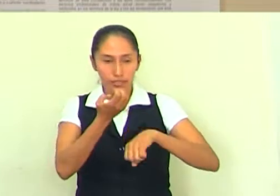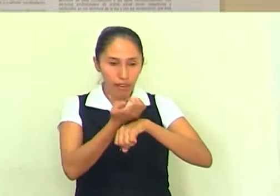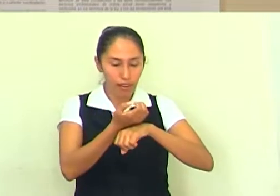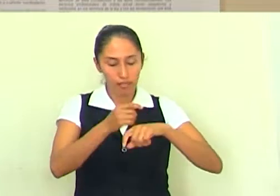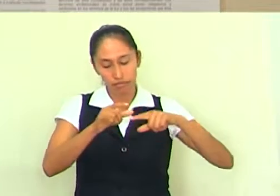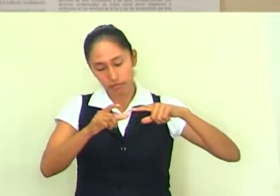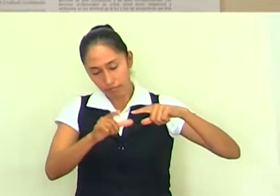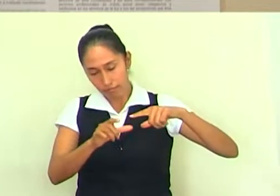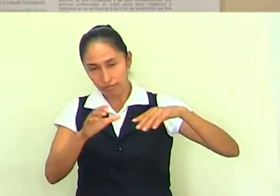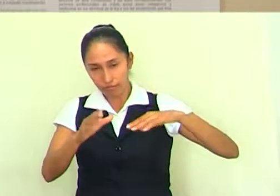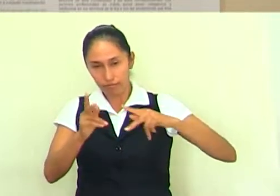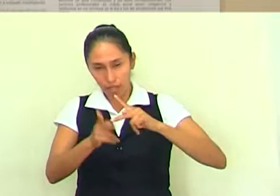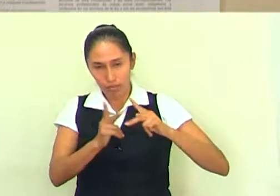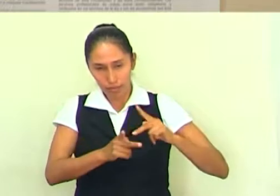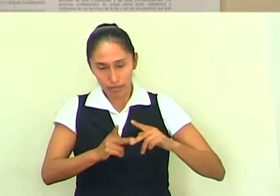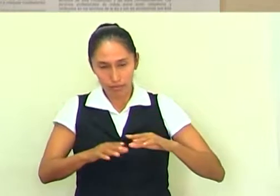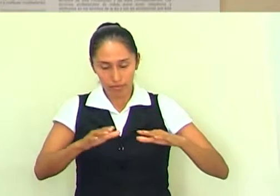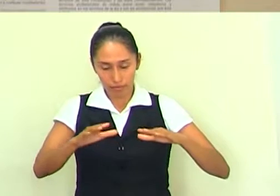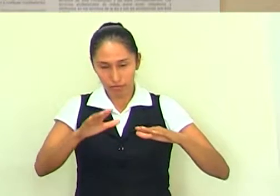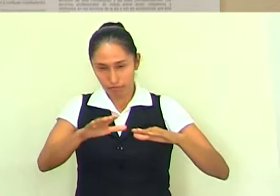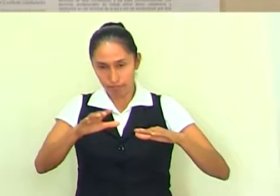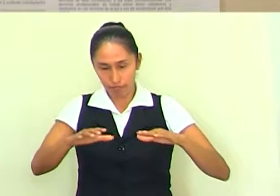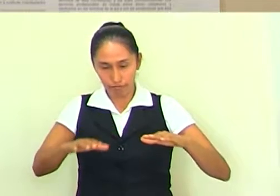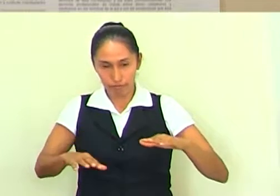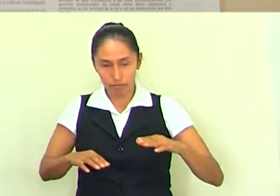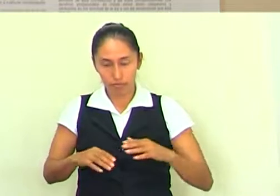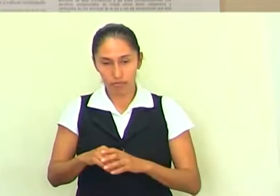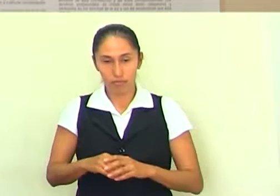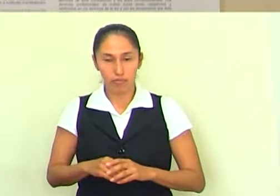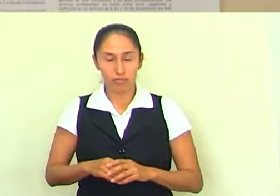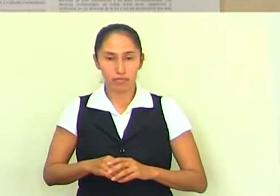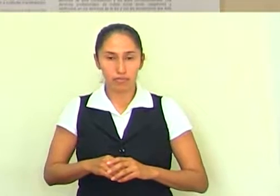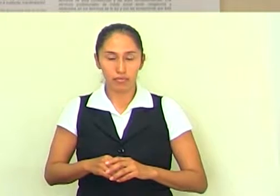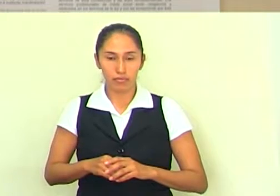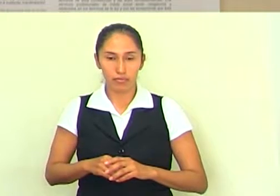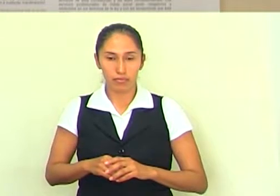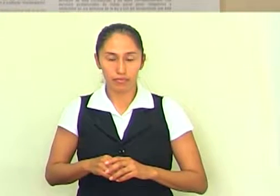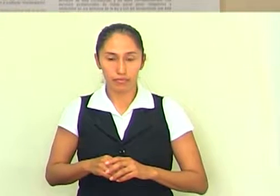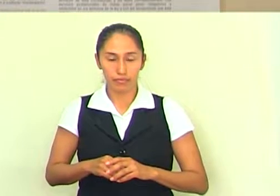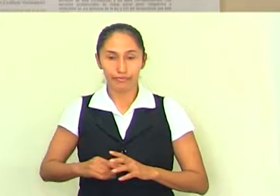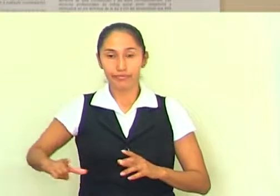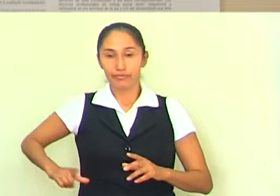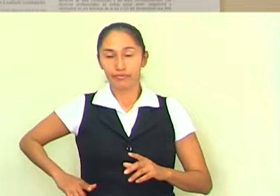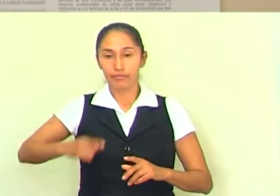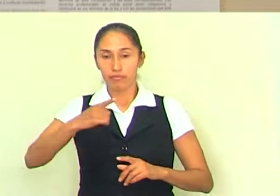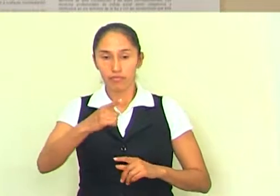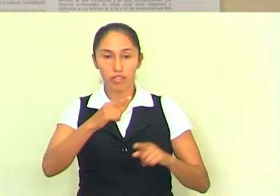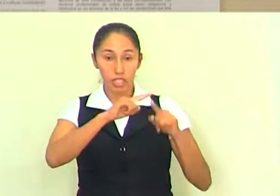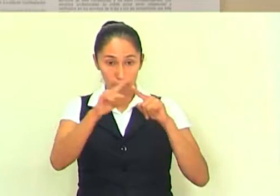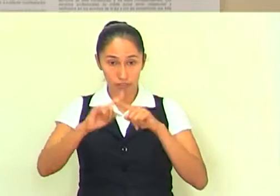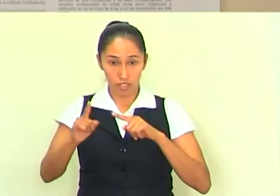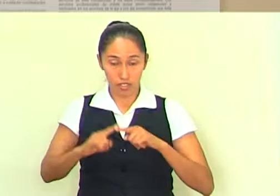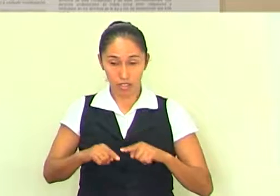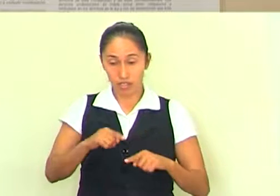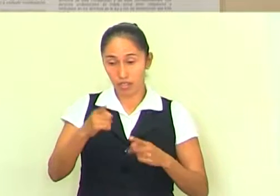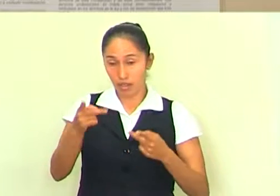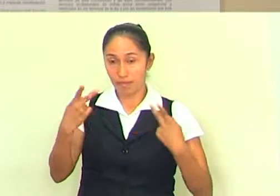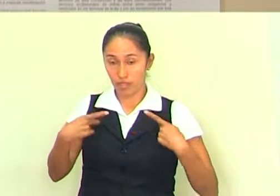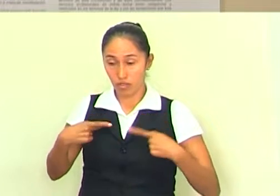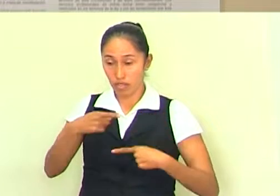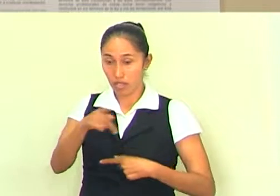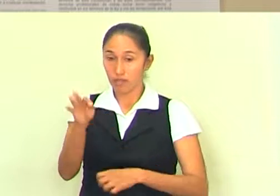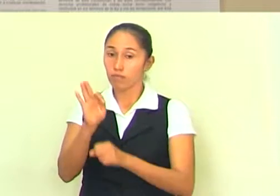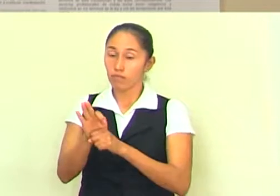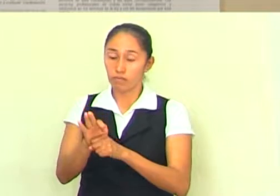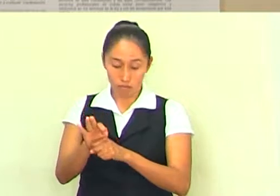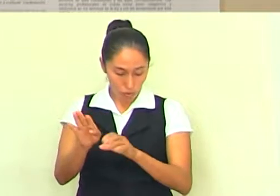decir, en todos los niveles de gobierno y todo también el Estado mexicano. También